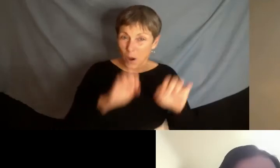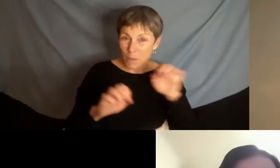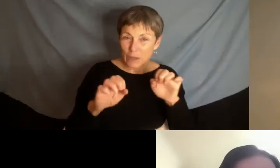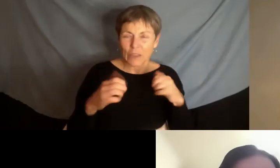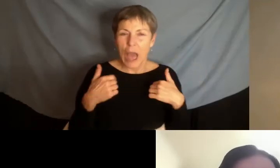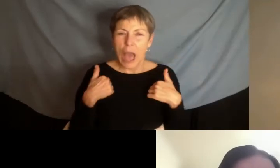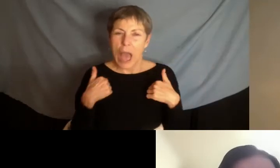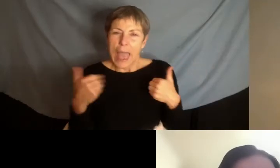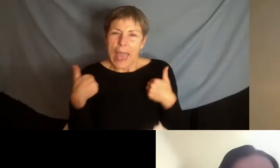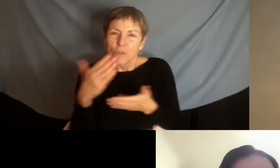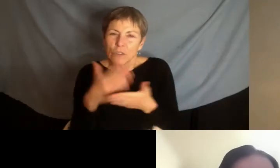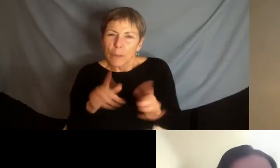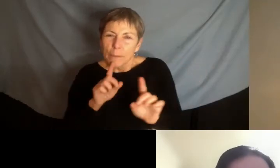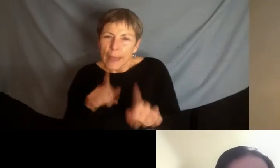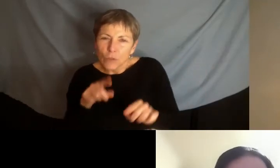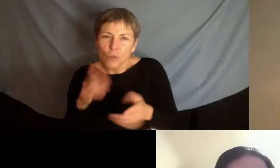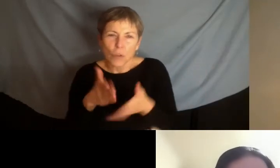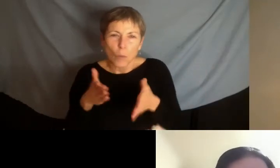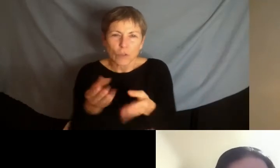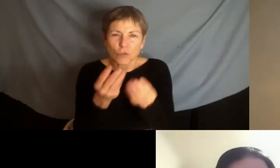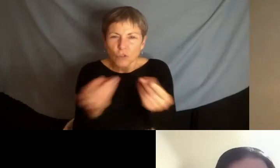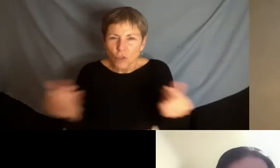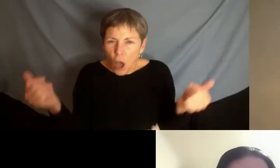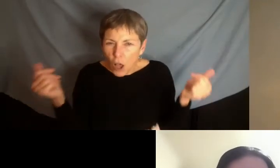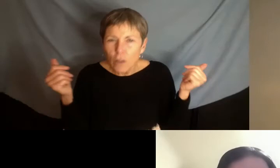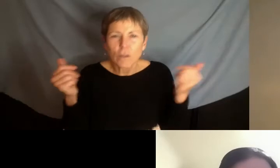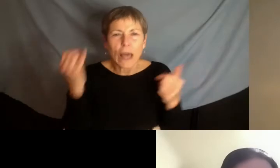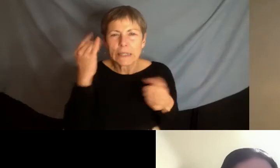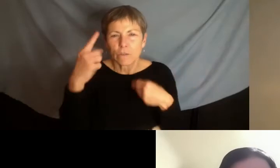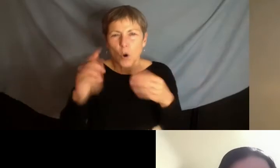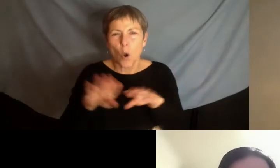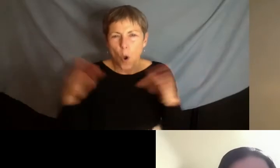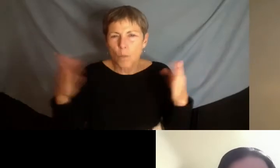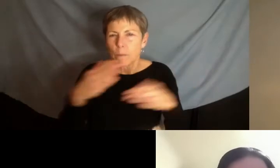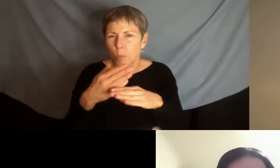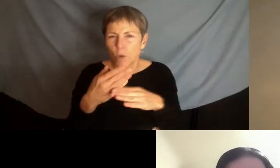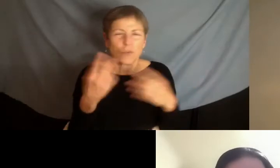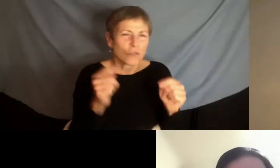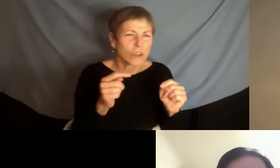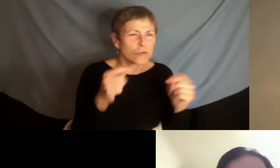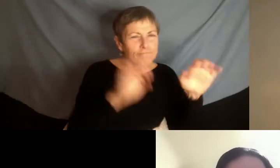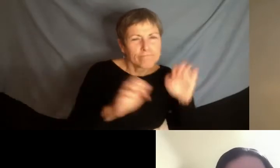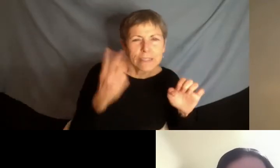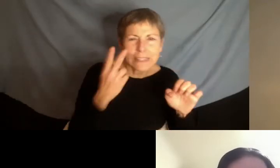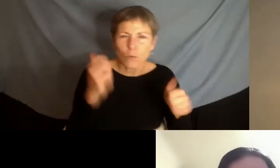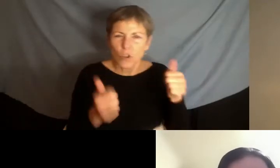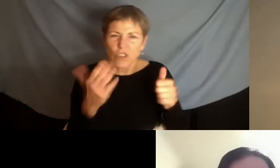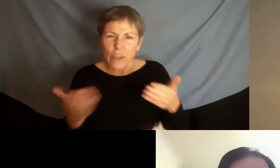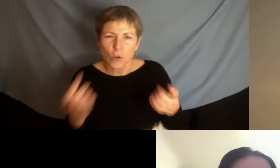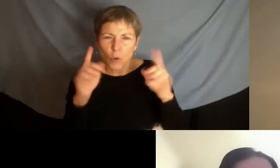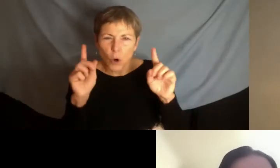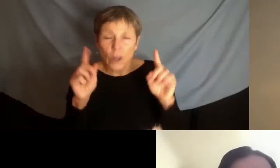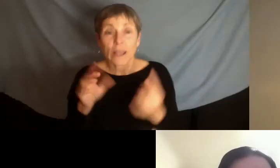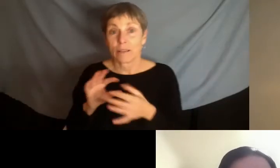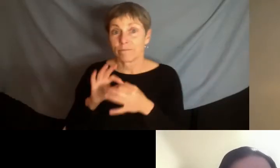ciertos experimentos donde manipulo ciertas soluciones para fronteras abiertas en apoyo de fronteras abiertas en